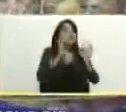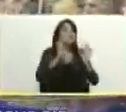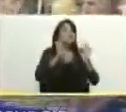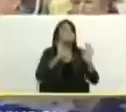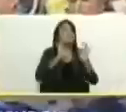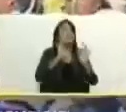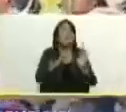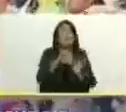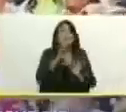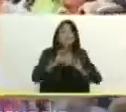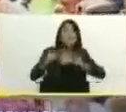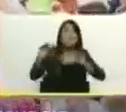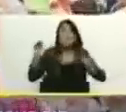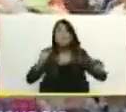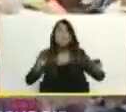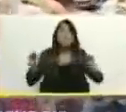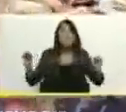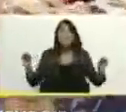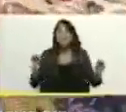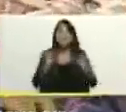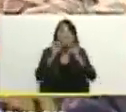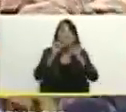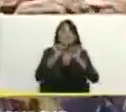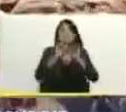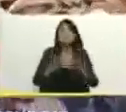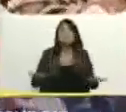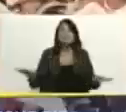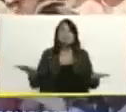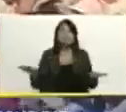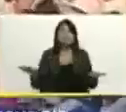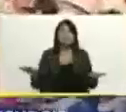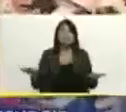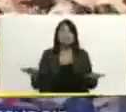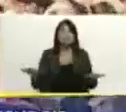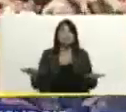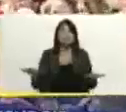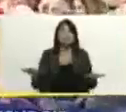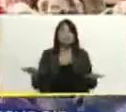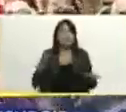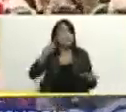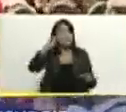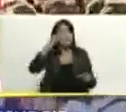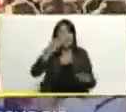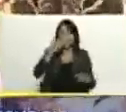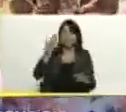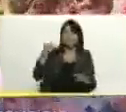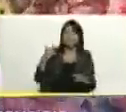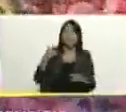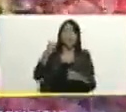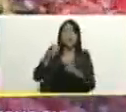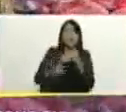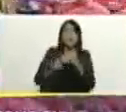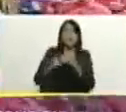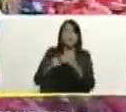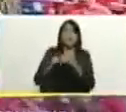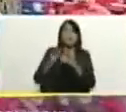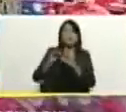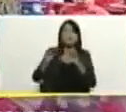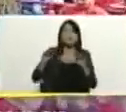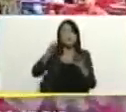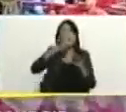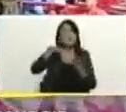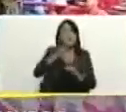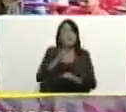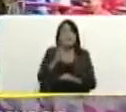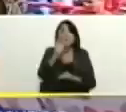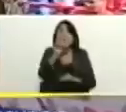informar siempre. Y recuerdo la última vez que este pueblo fue llamado, hermano presidente, el 30 de